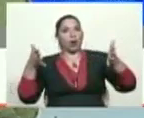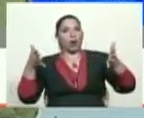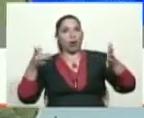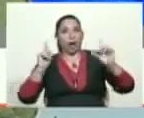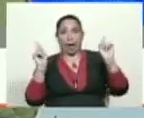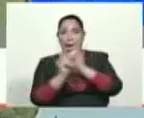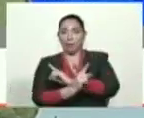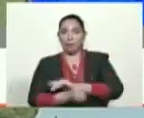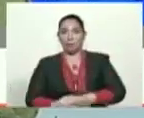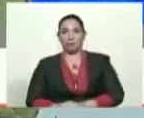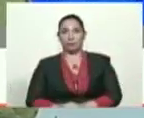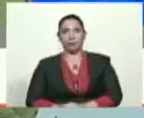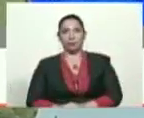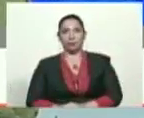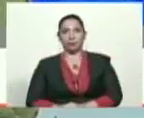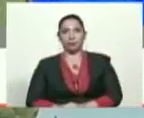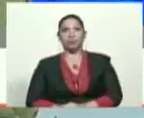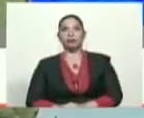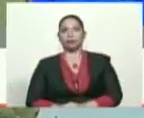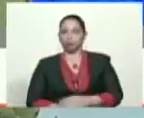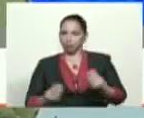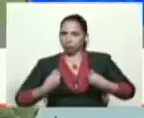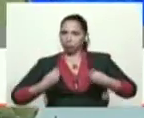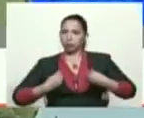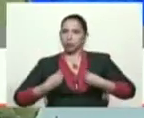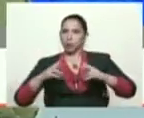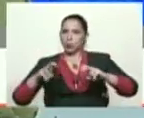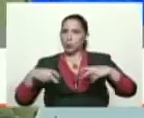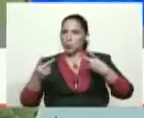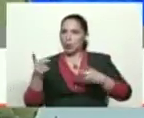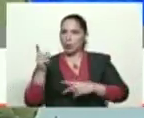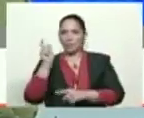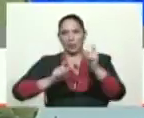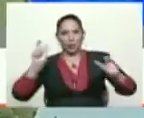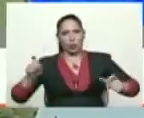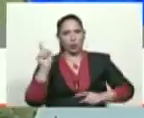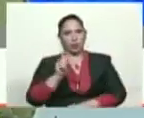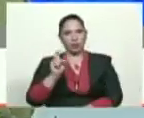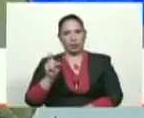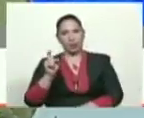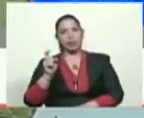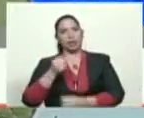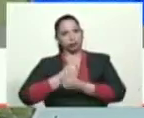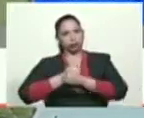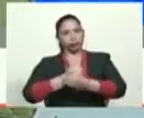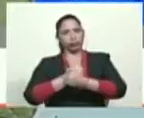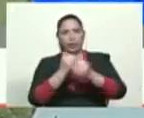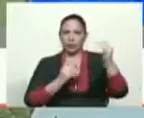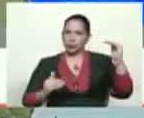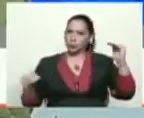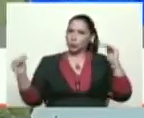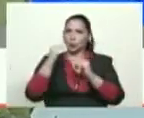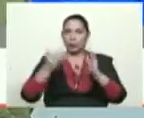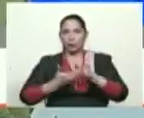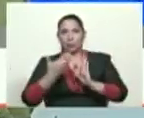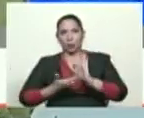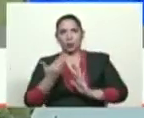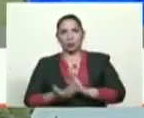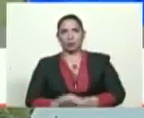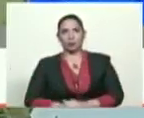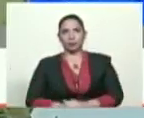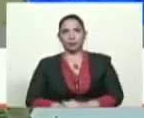enorme de la calidad de vida que la gente necesita que la gente quiere un salto enorme enorme